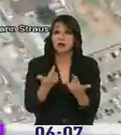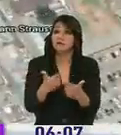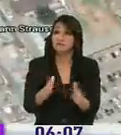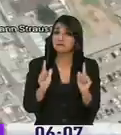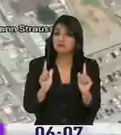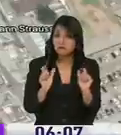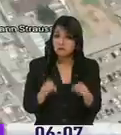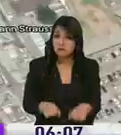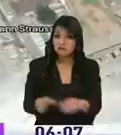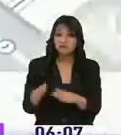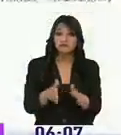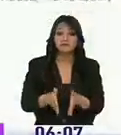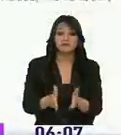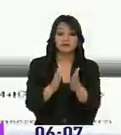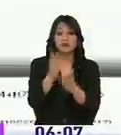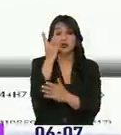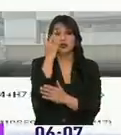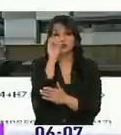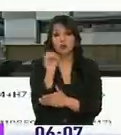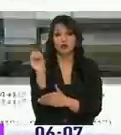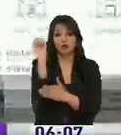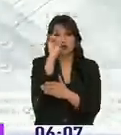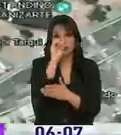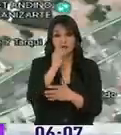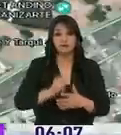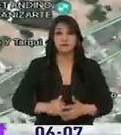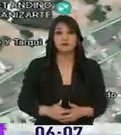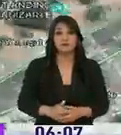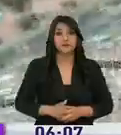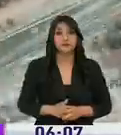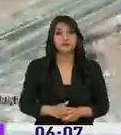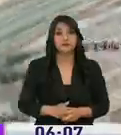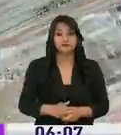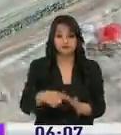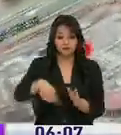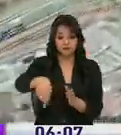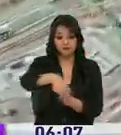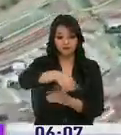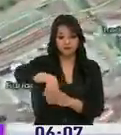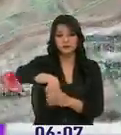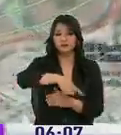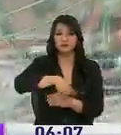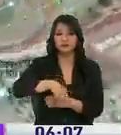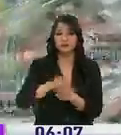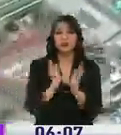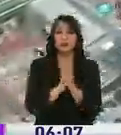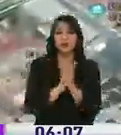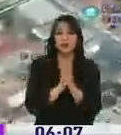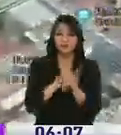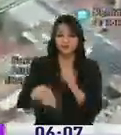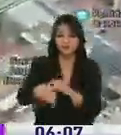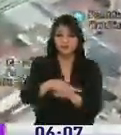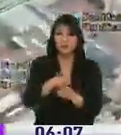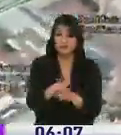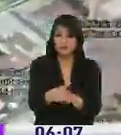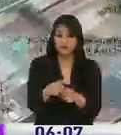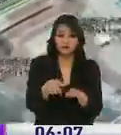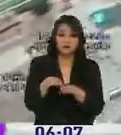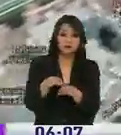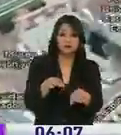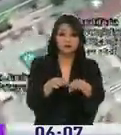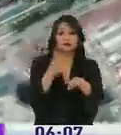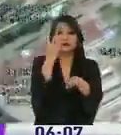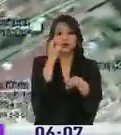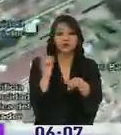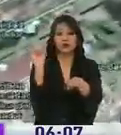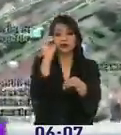viendo la 12 de octubre, el monumento a las focas, conocido monumento, que es la vía en la cual une a la 12 de